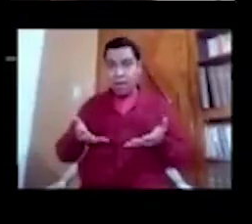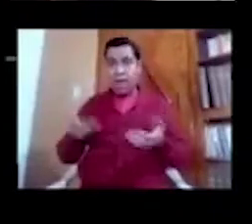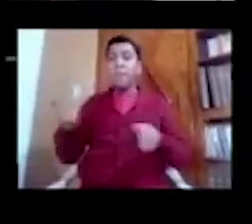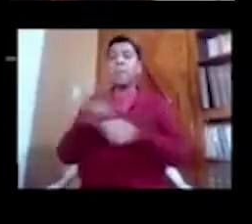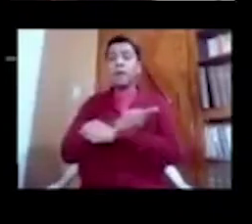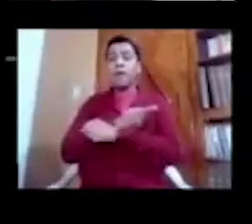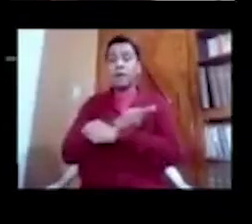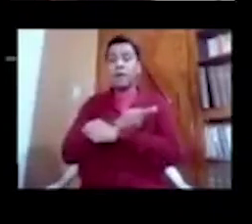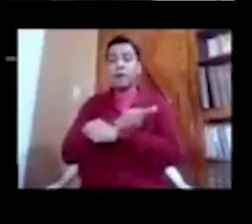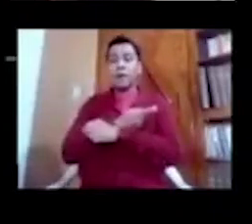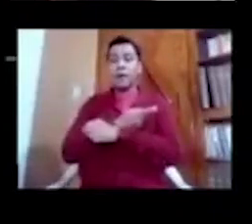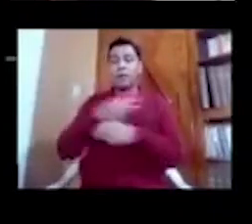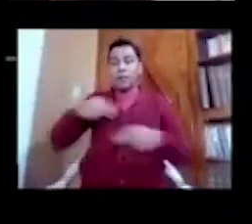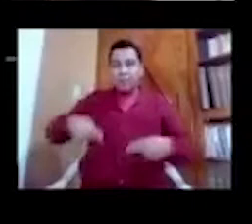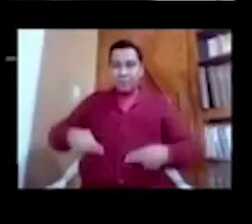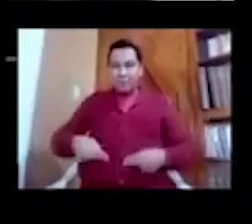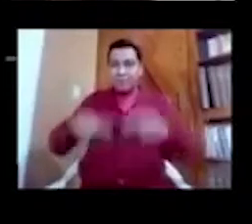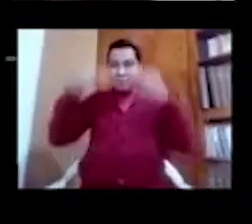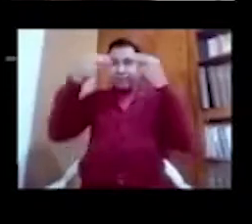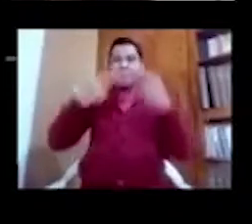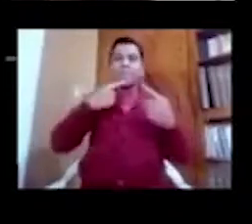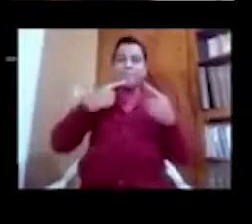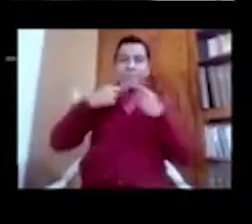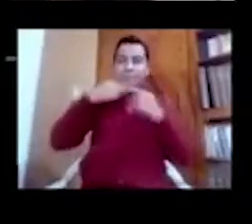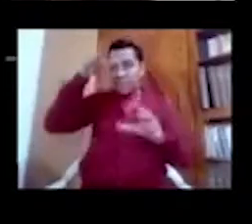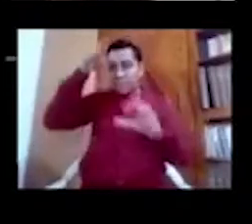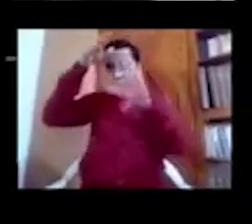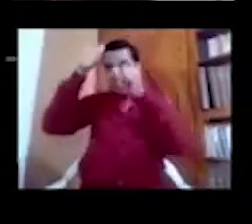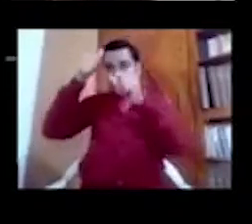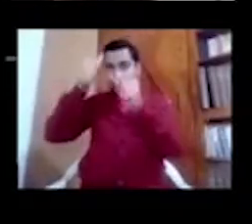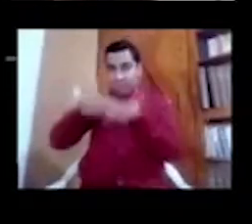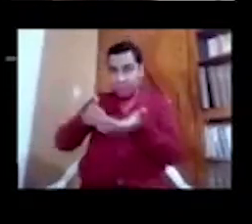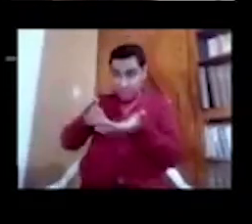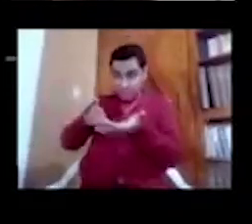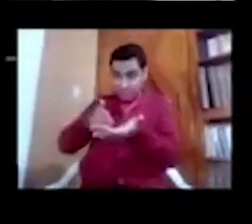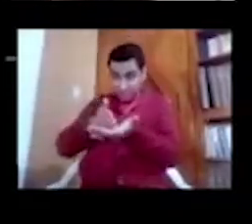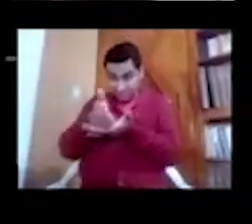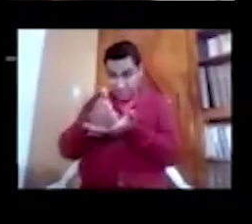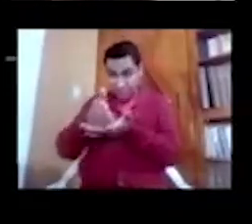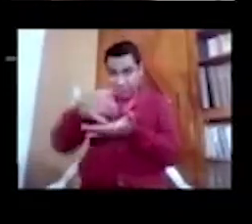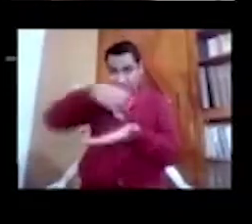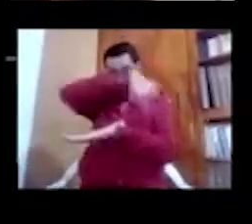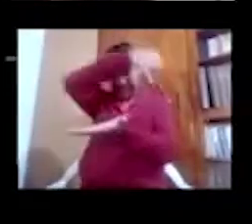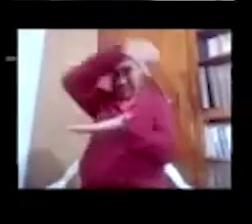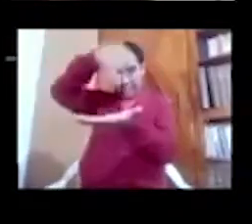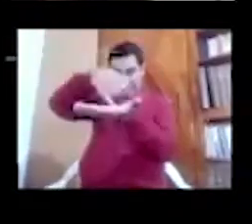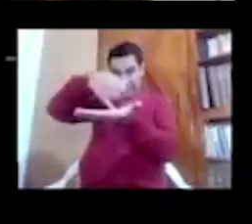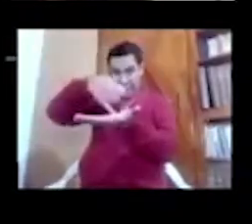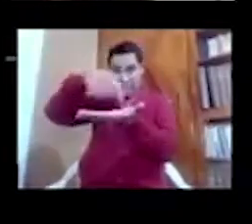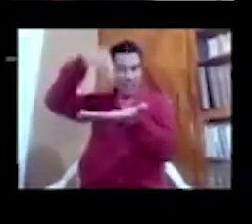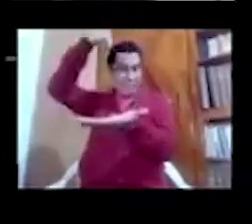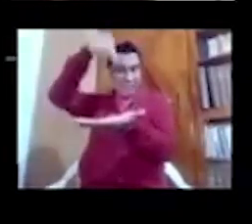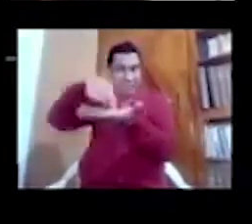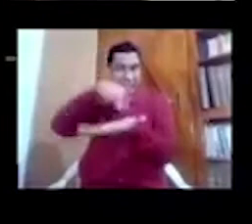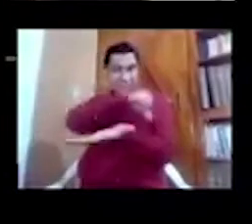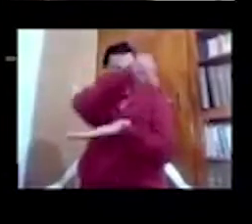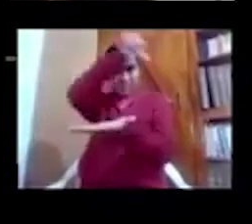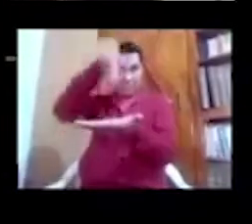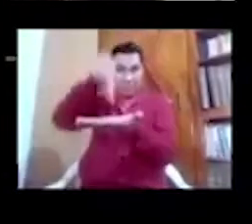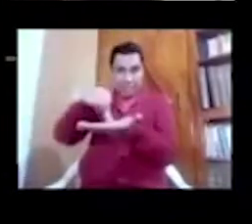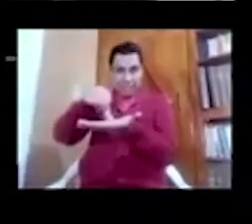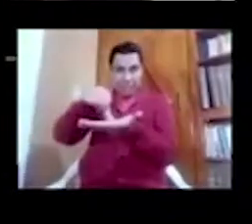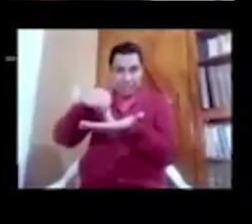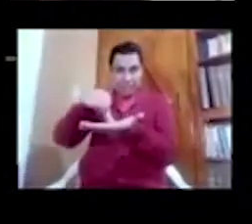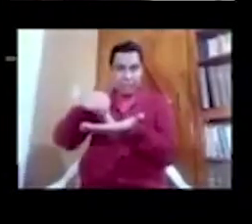la negociación para que pudiera asentarse en las islas, en la isla central, de lo que después fue